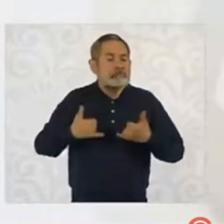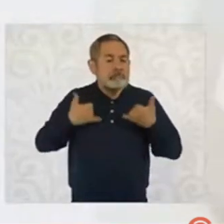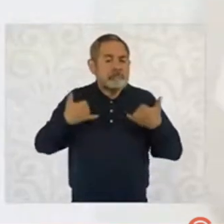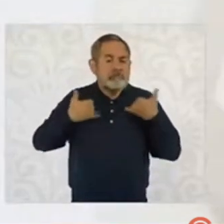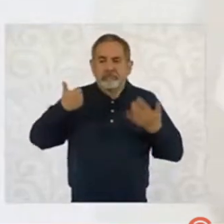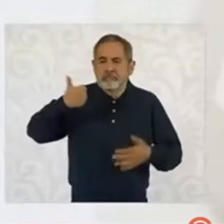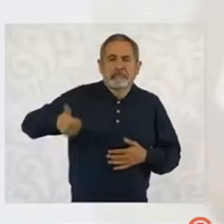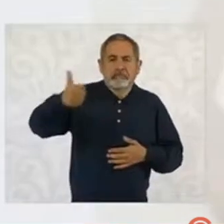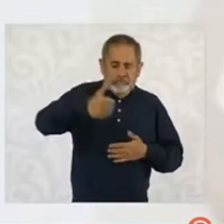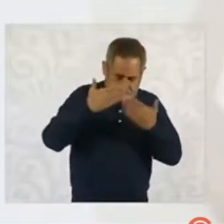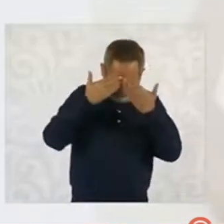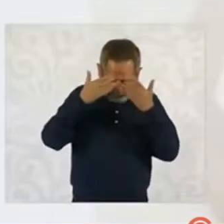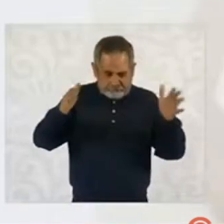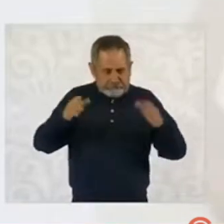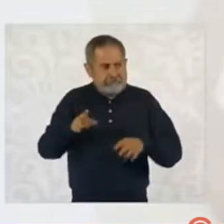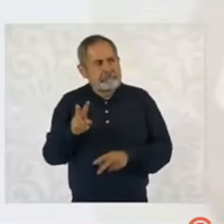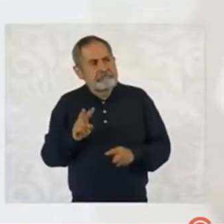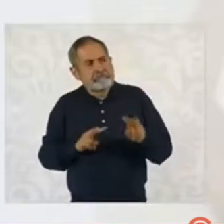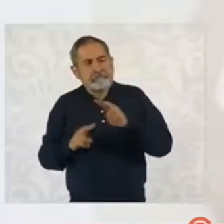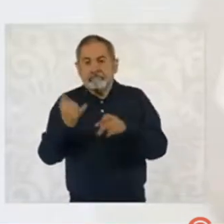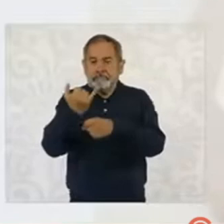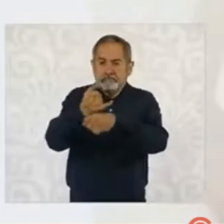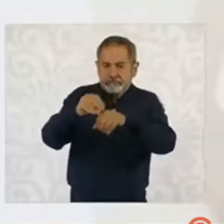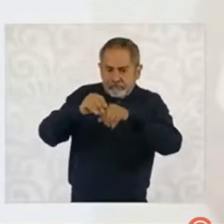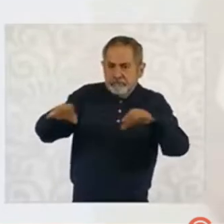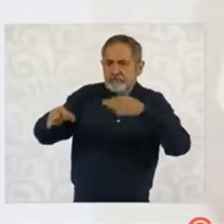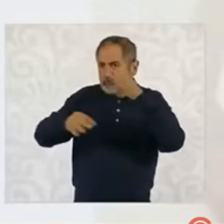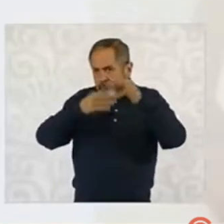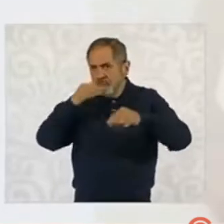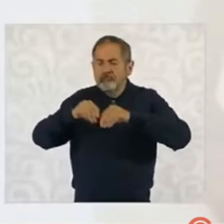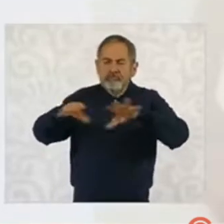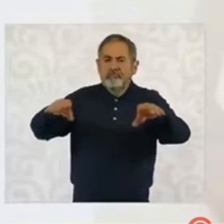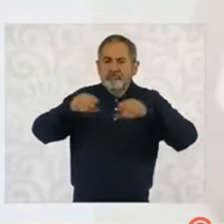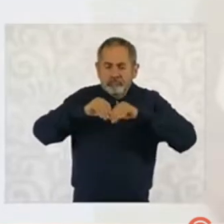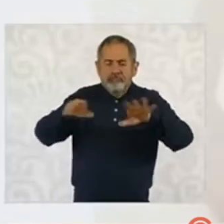quien decida con información